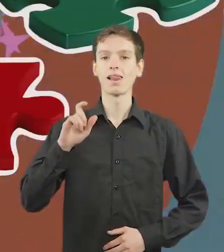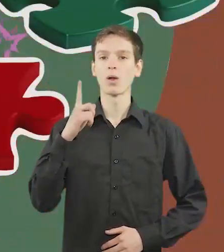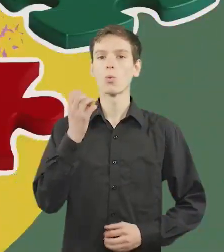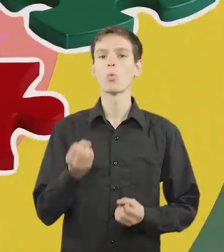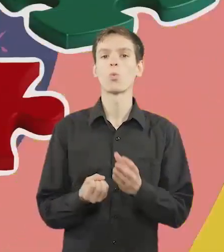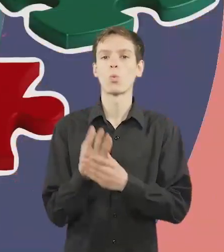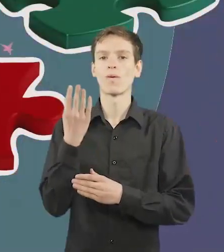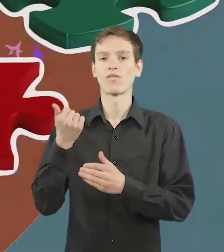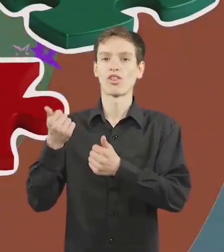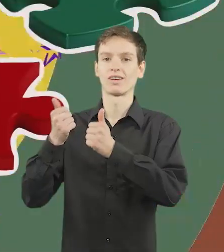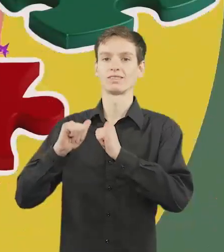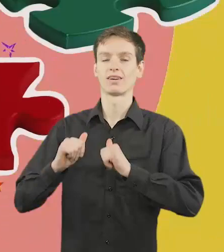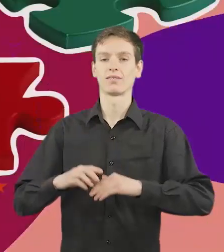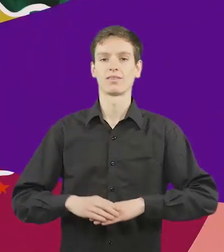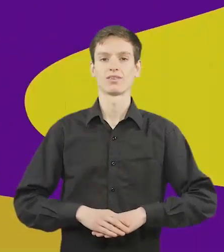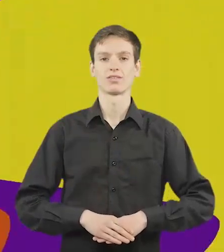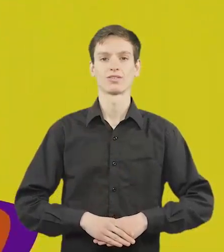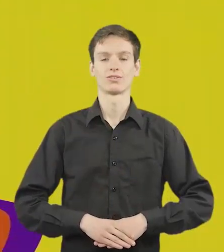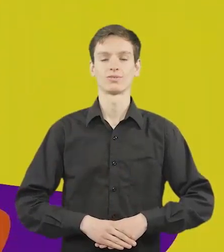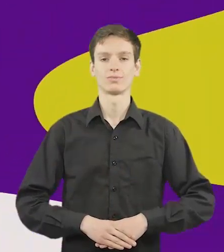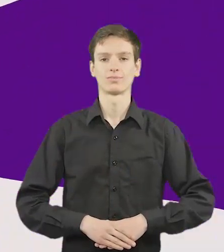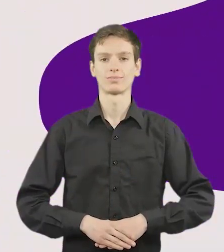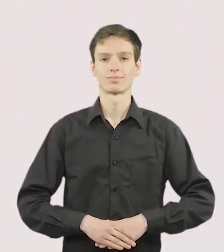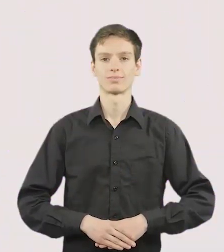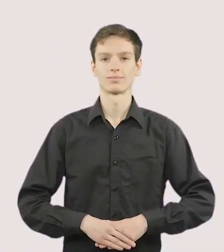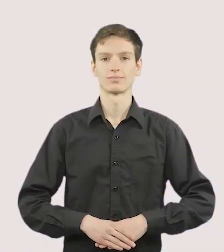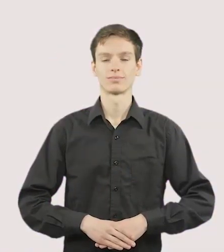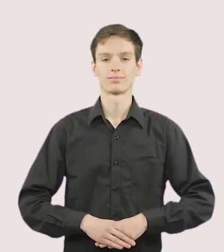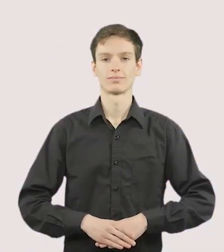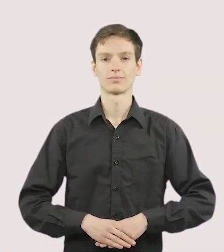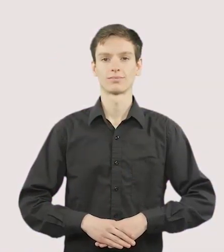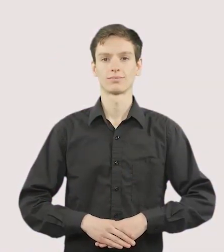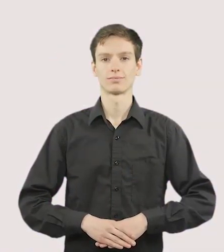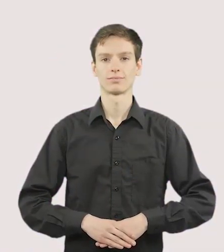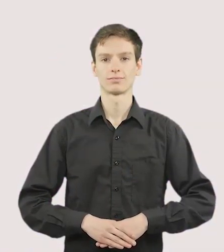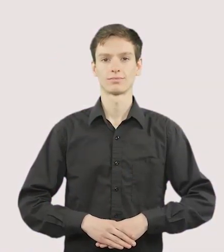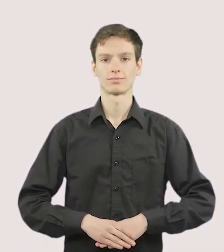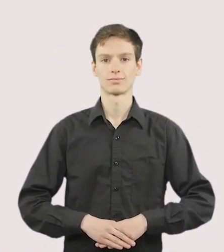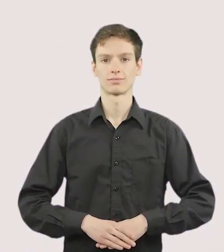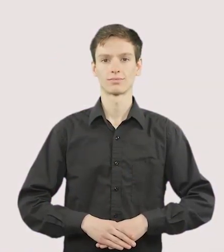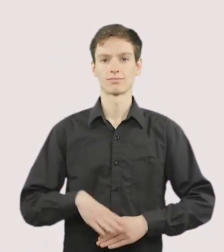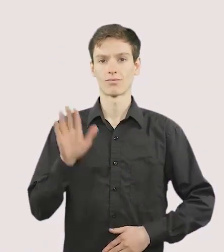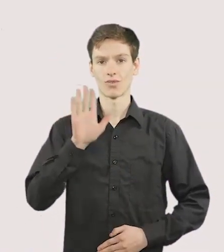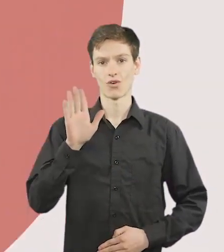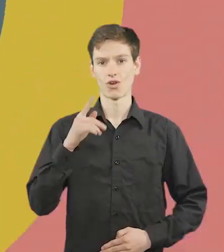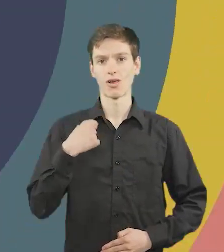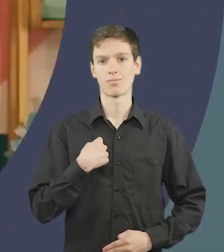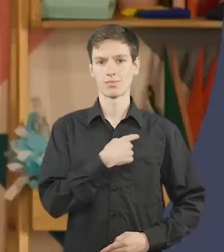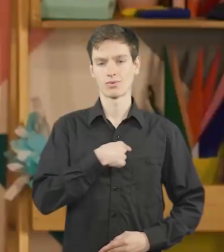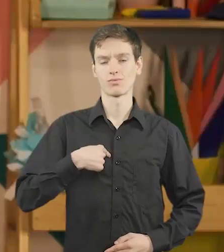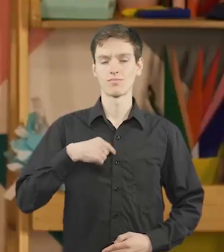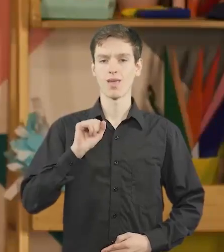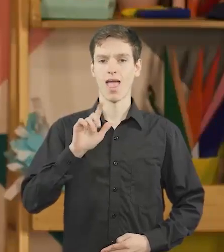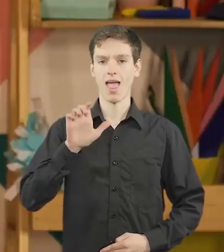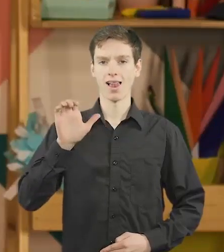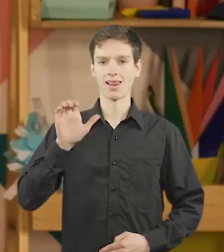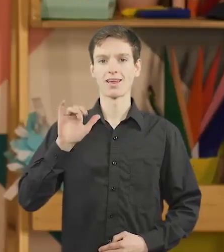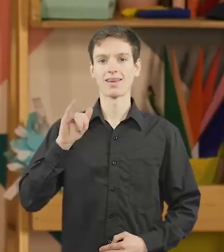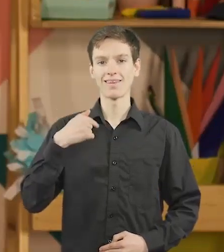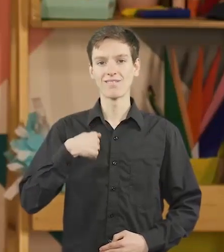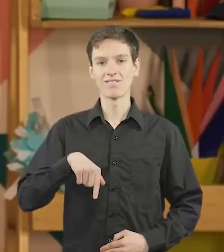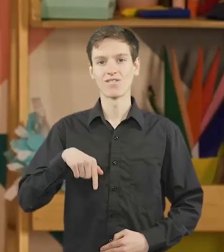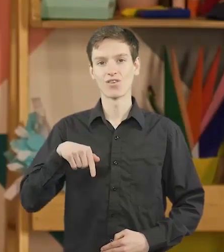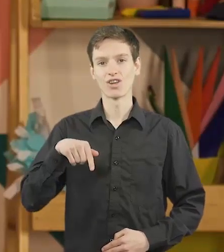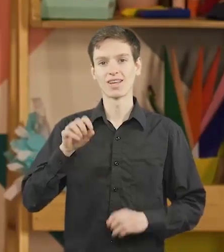Ale, un nuevo desafío. Circulo con el dibujo y una cara en medio y las palabras yo lo puedo hacer. Capítulo Verla Ahora. Hola, soy la Ale